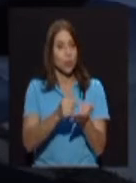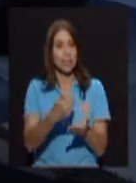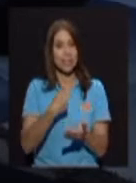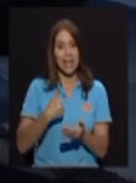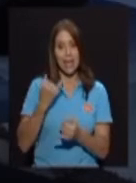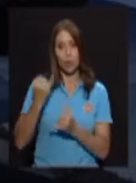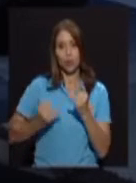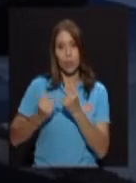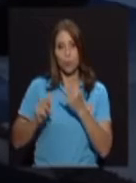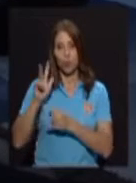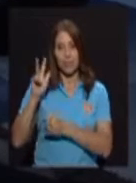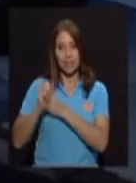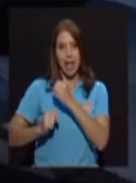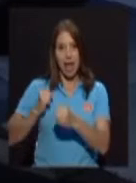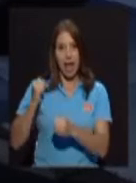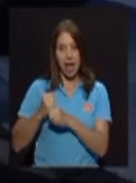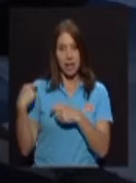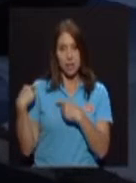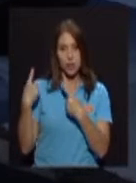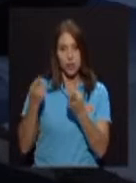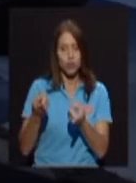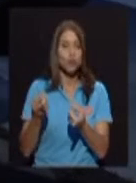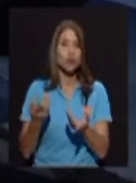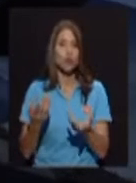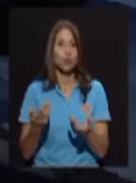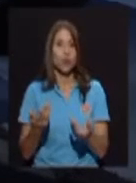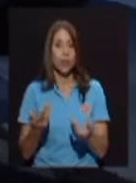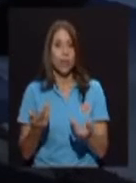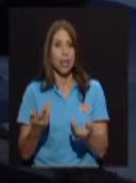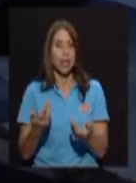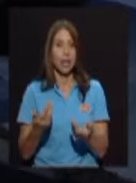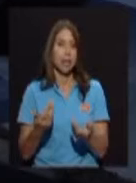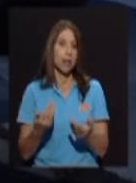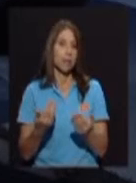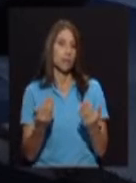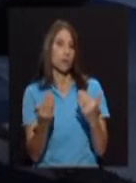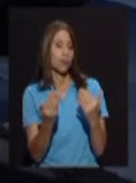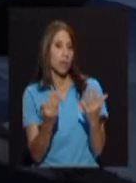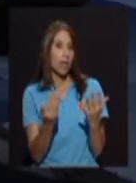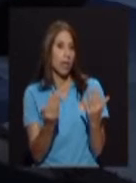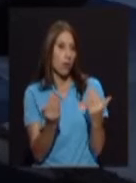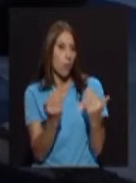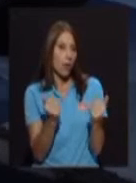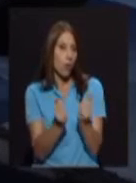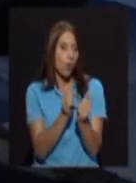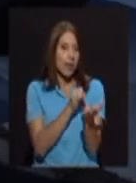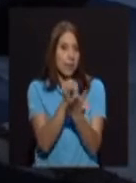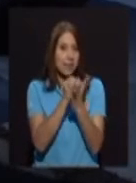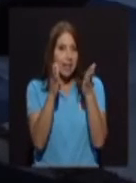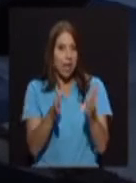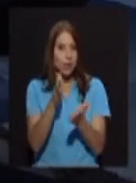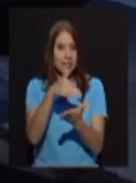años ha hecho entre los investigadores del Centro Centroamericano, y